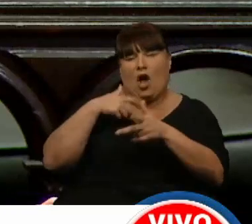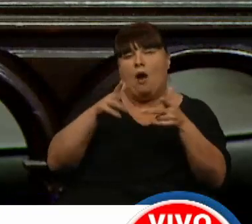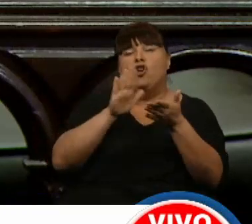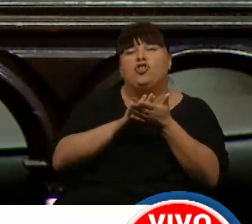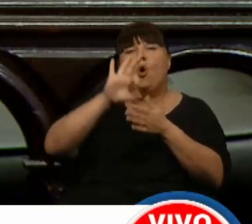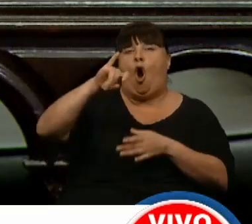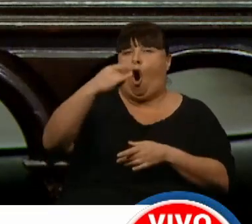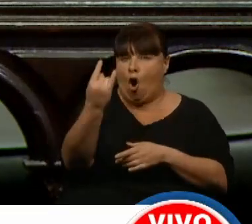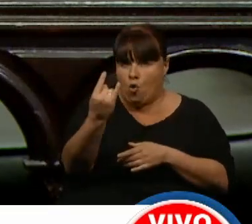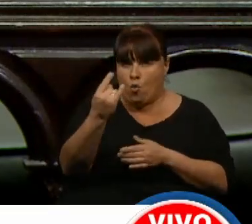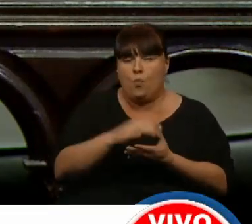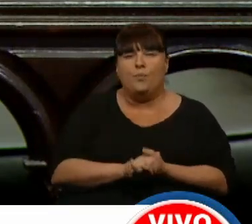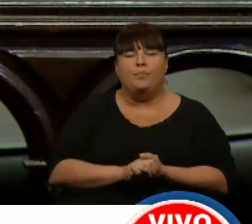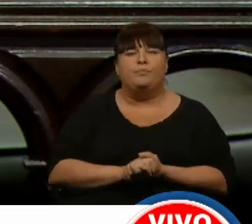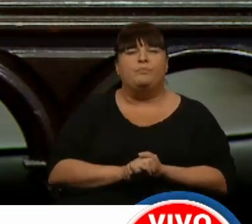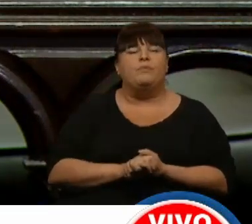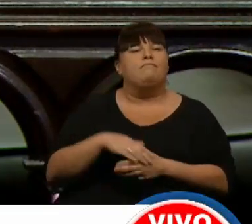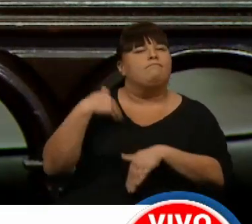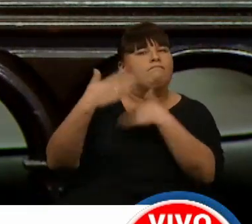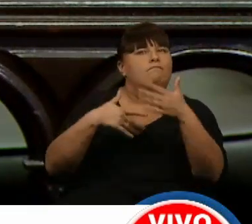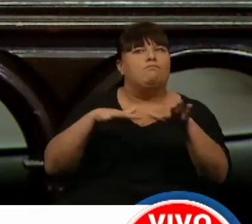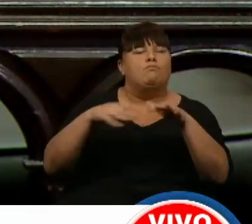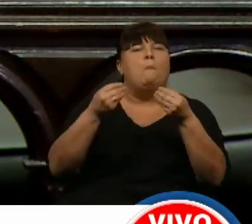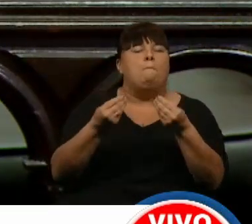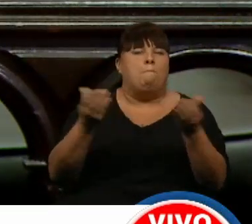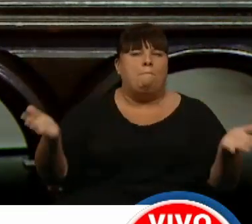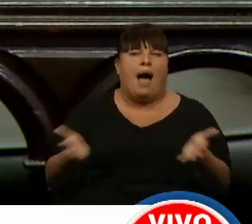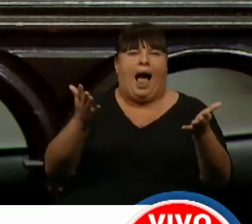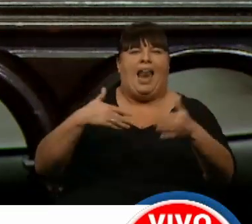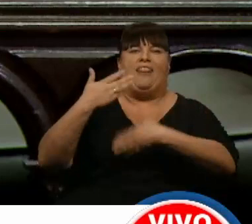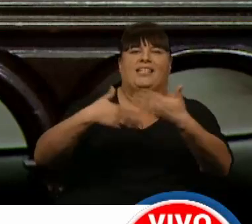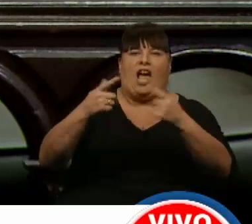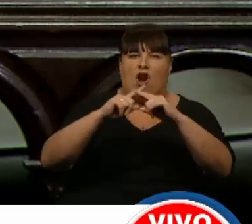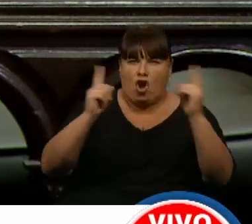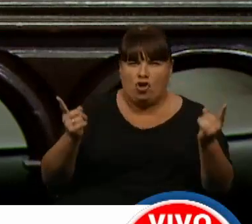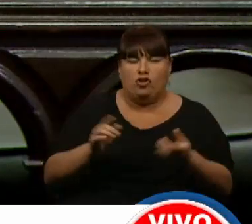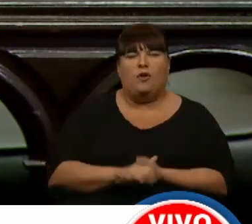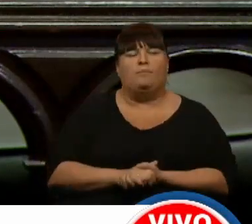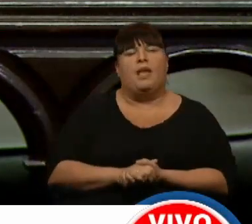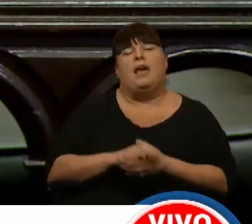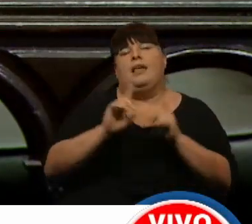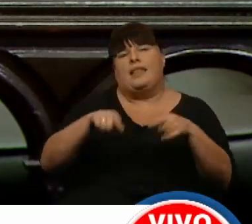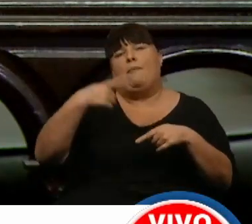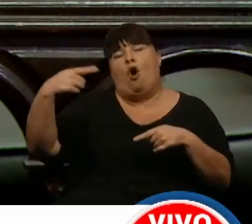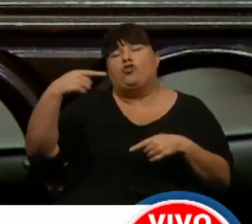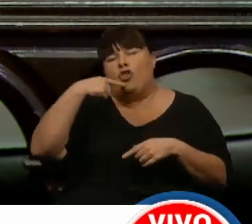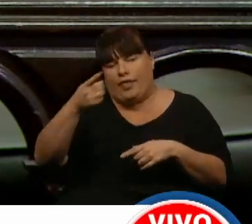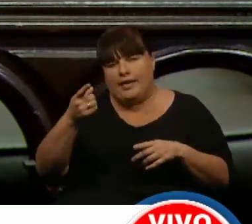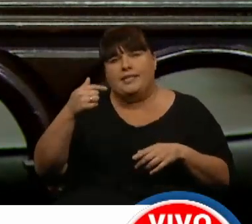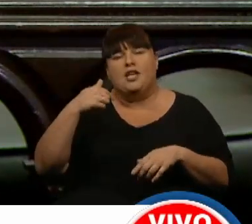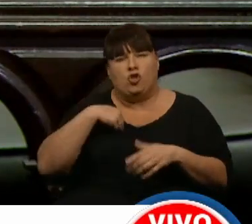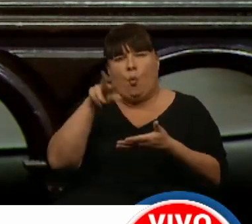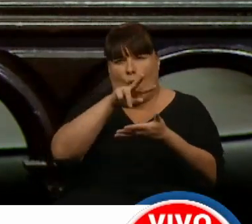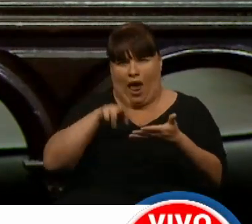hablando de Naciones Unidas, llevar adelante acciones para promover el desarrollo sostenible. Entre otras cosas, dice, y me